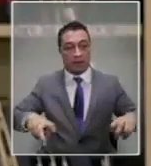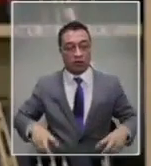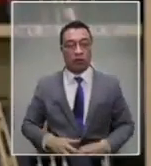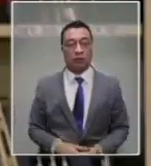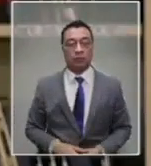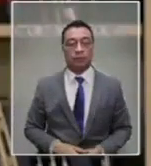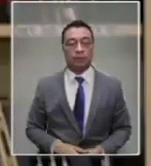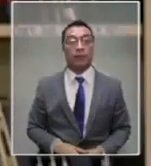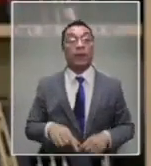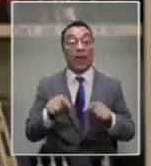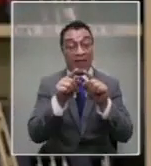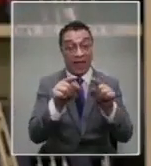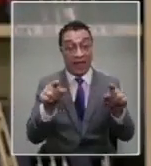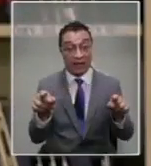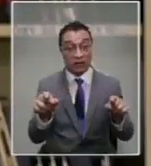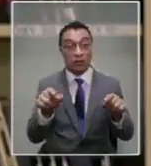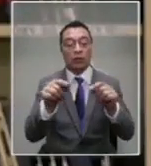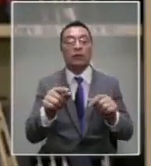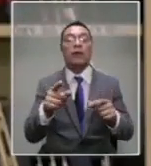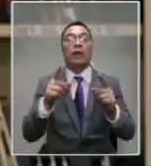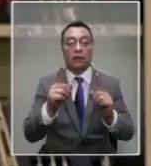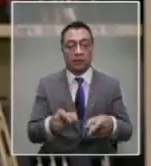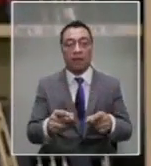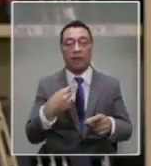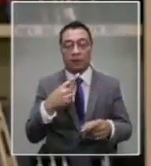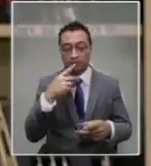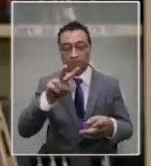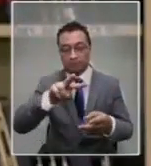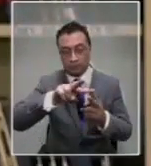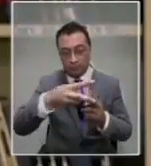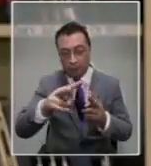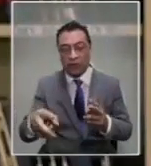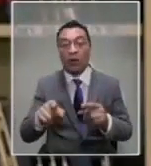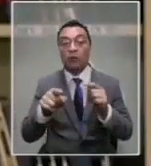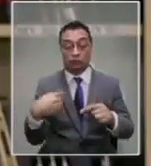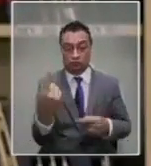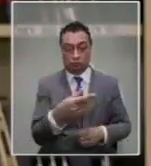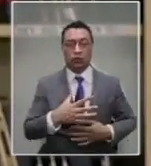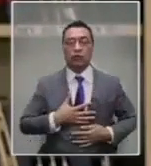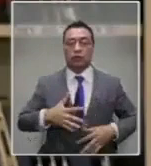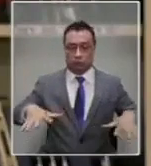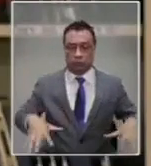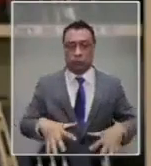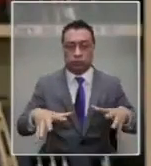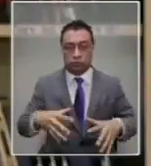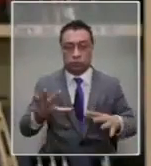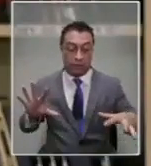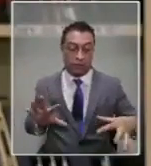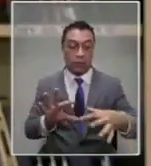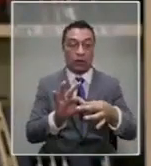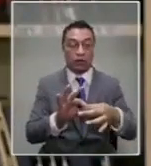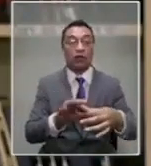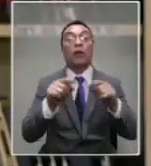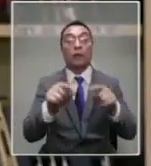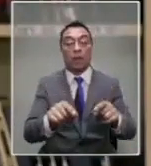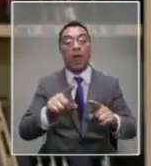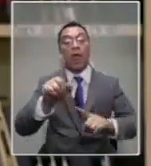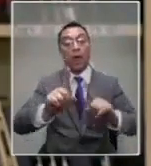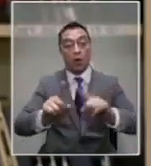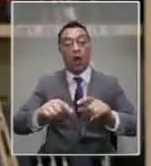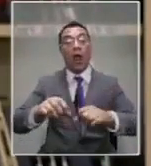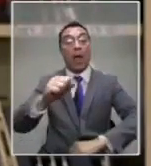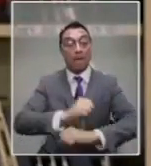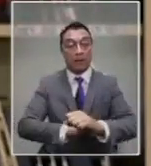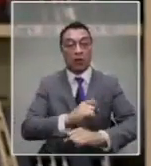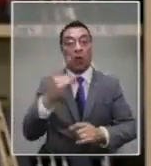investigación. Y eso es algo que también debería modificarse. Nosotros hacemos esfuerzo en nuestra área de vinculación con el medio, invitamos